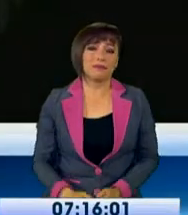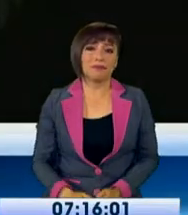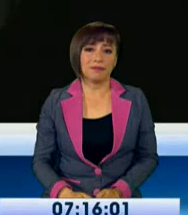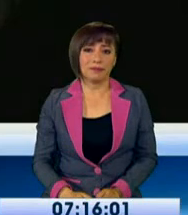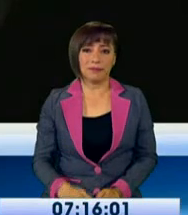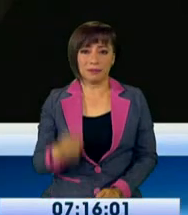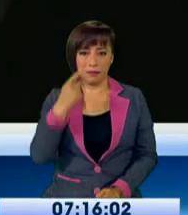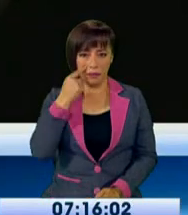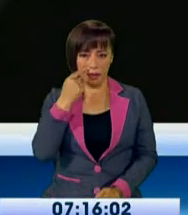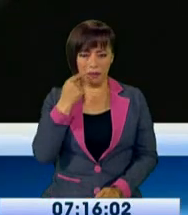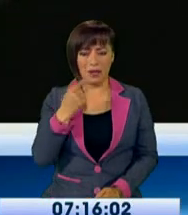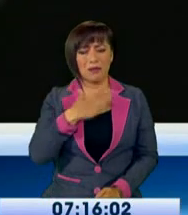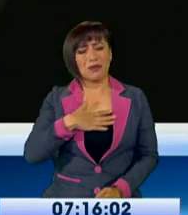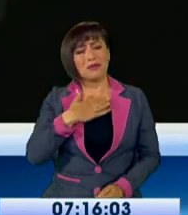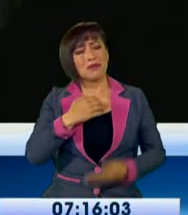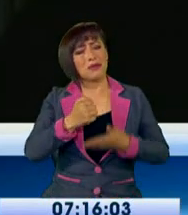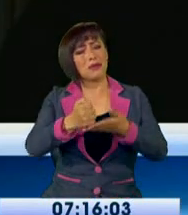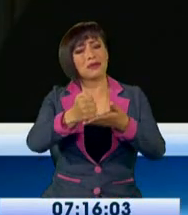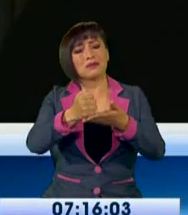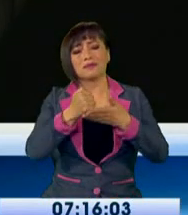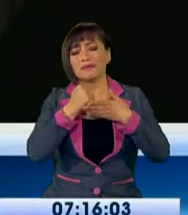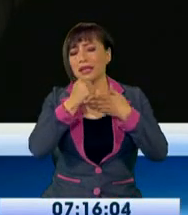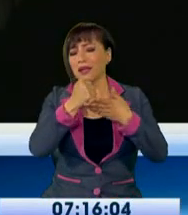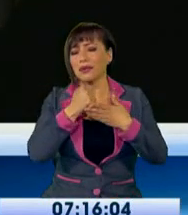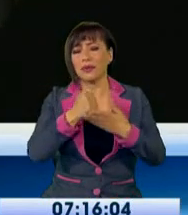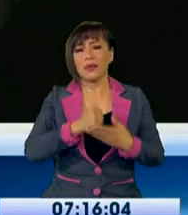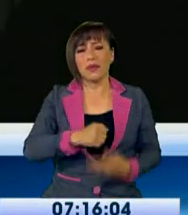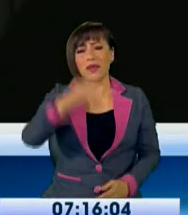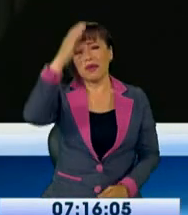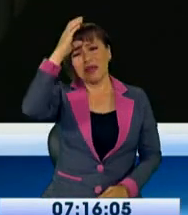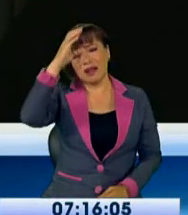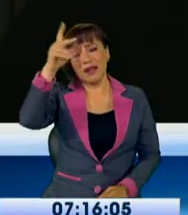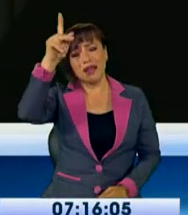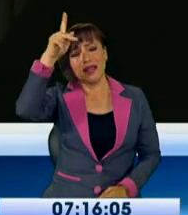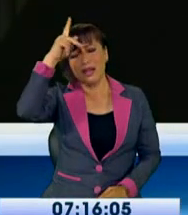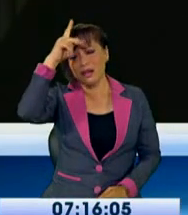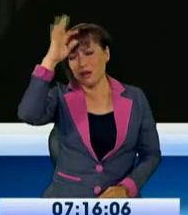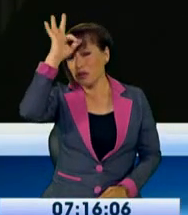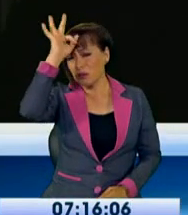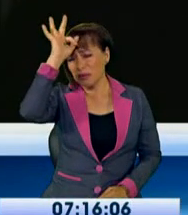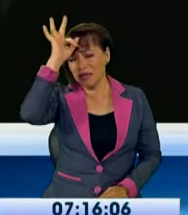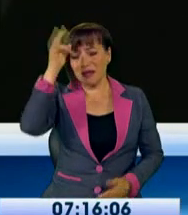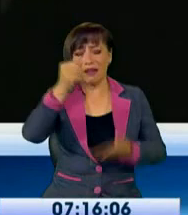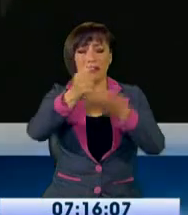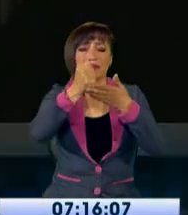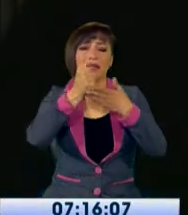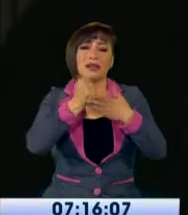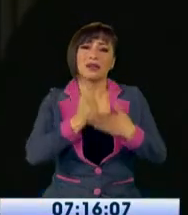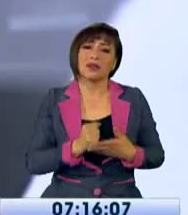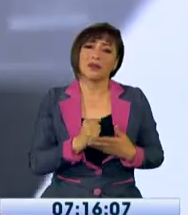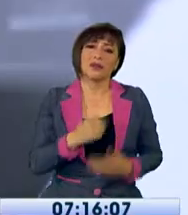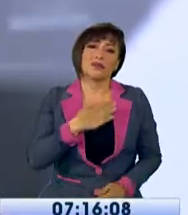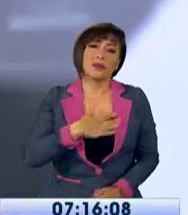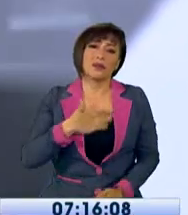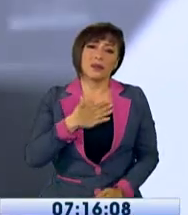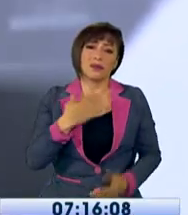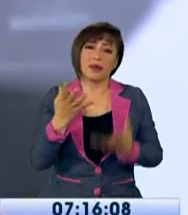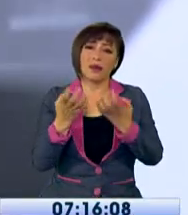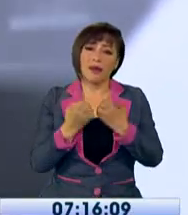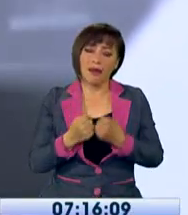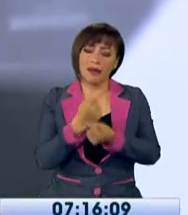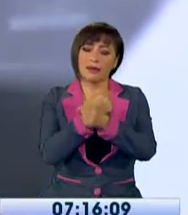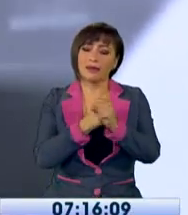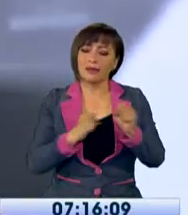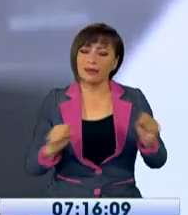ayuden en una clínica, que me lo internen, porque es la única salvación que él me lo puedan salvar. Él quiere